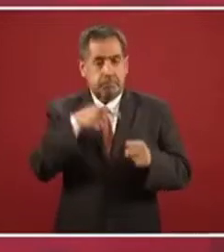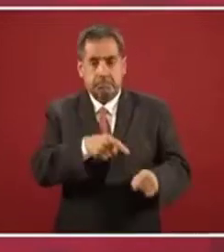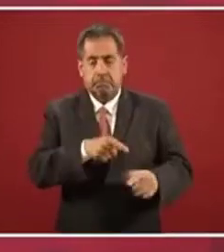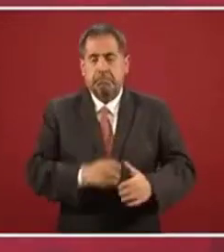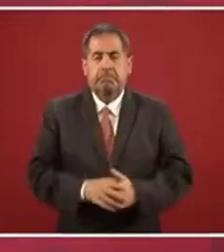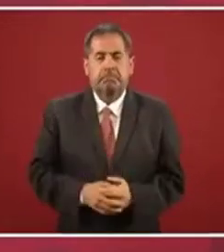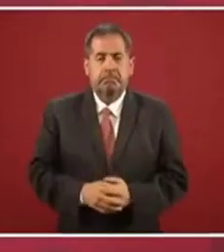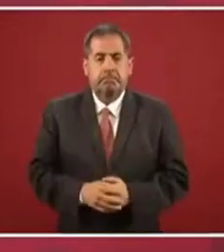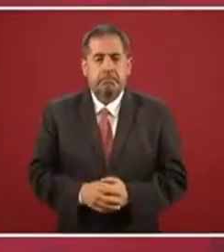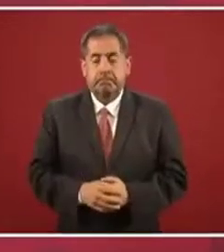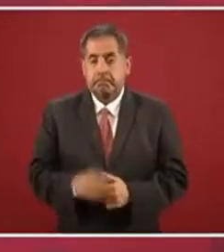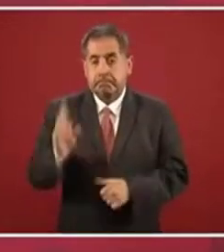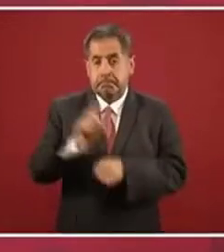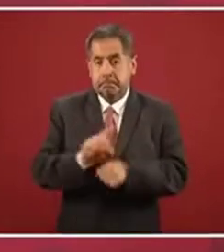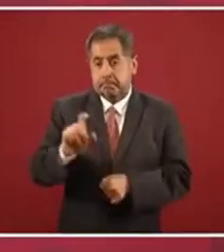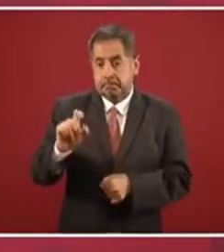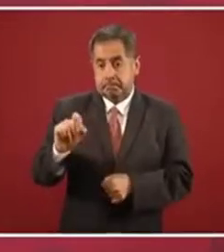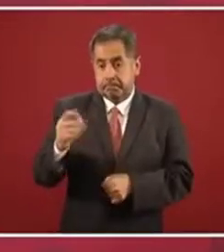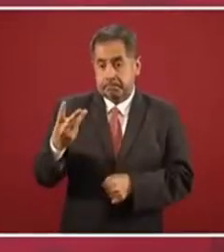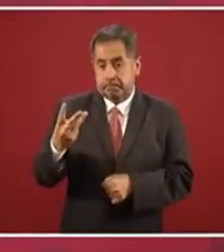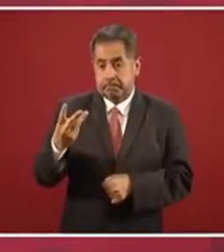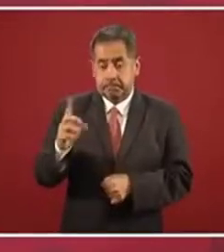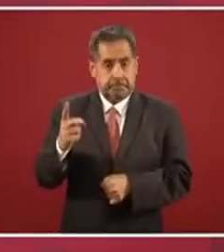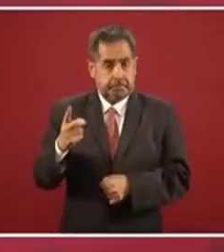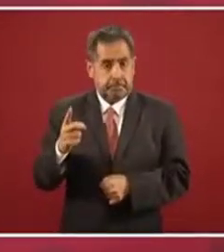El día 23 de diciembre